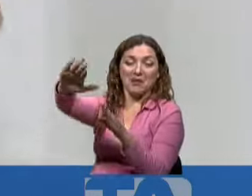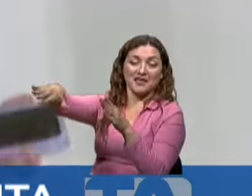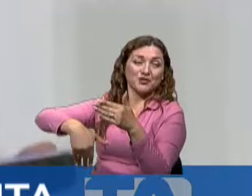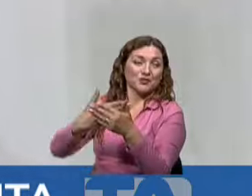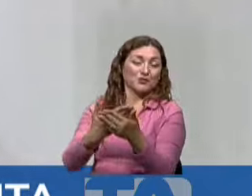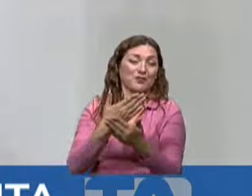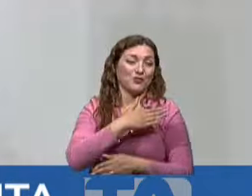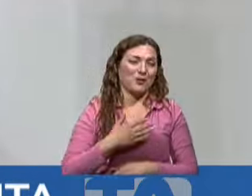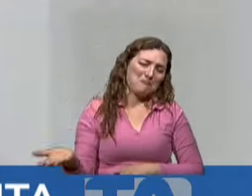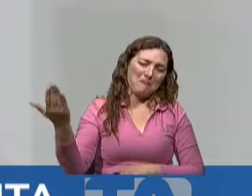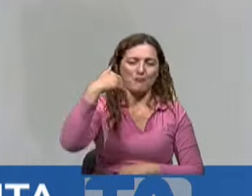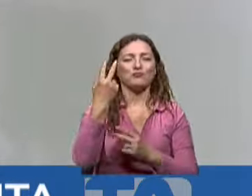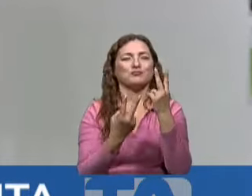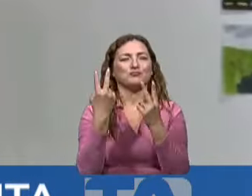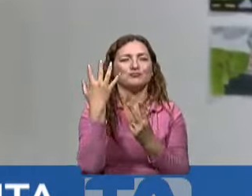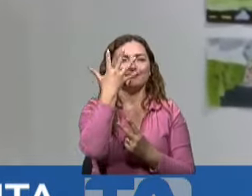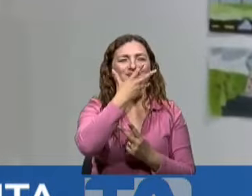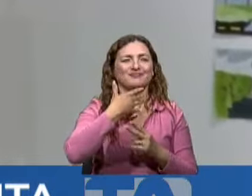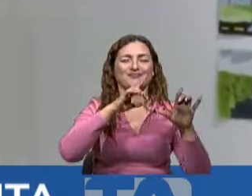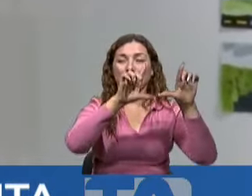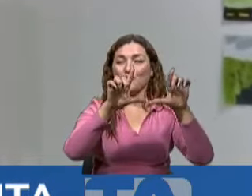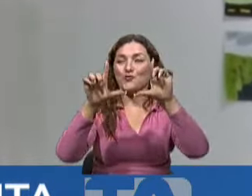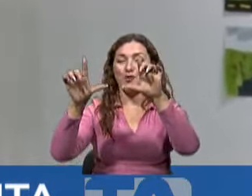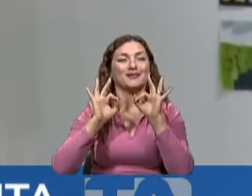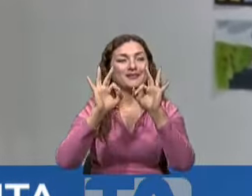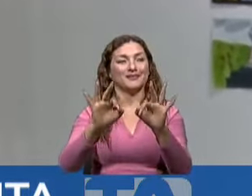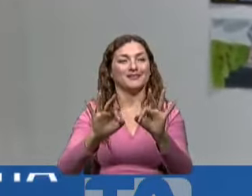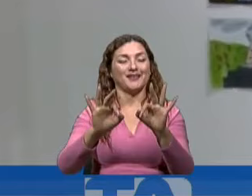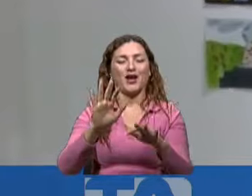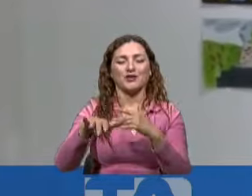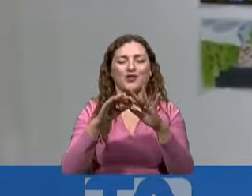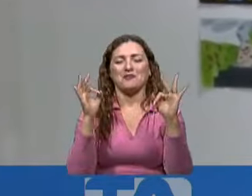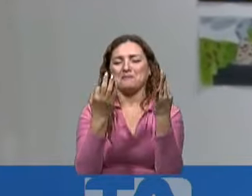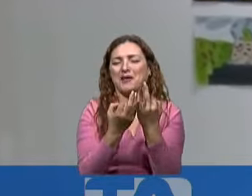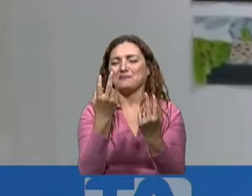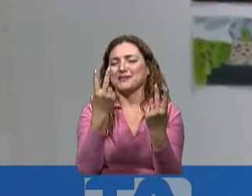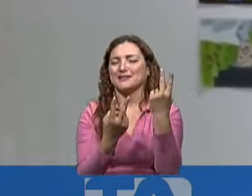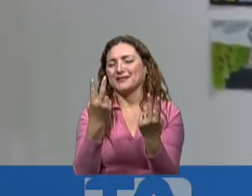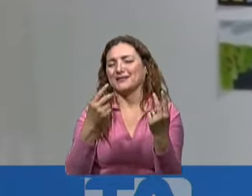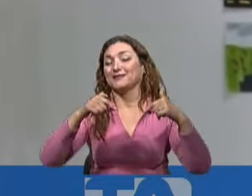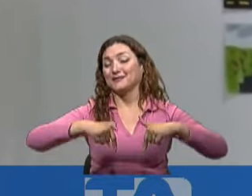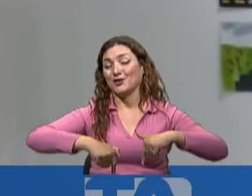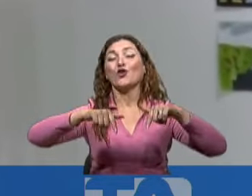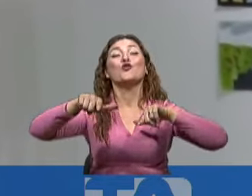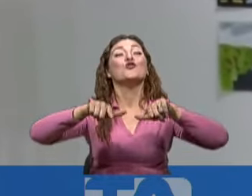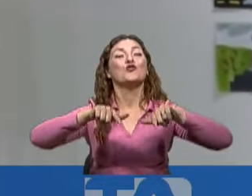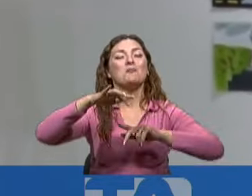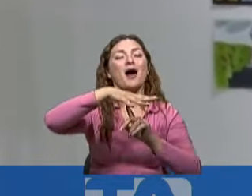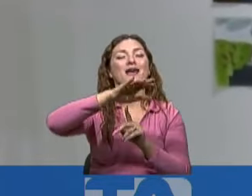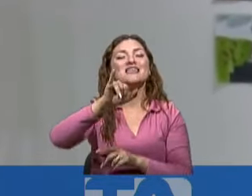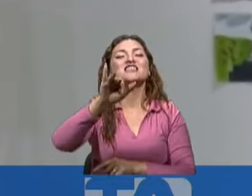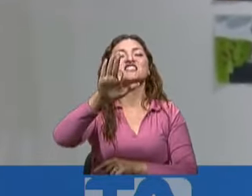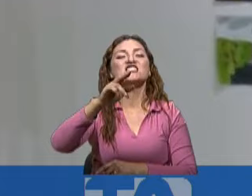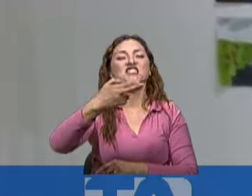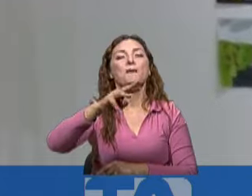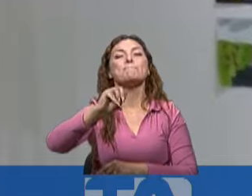hecha. Por favor, vengan, está maravilloso este lugar, así que pueden venir con toda la familia. Acá estamos justamente en el Parque Ichimbía,